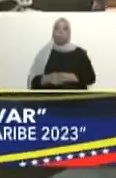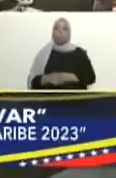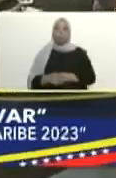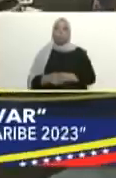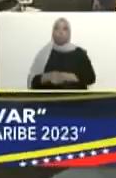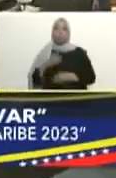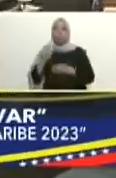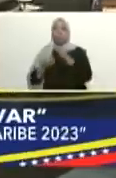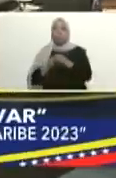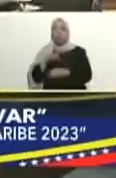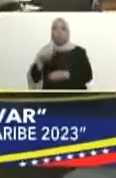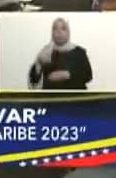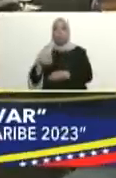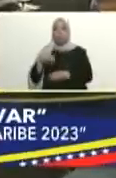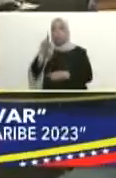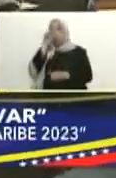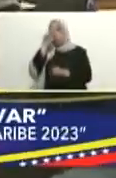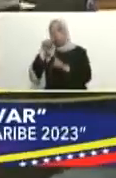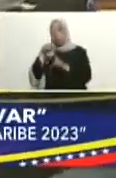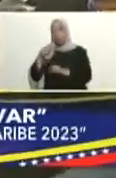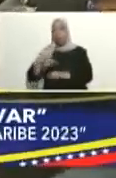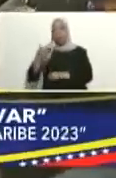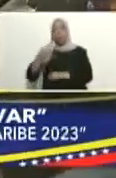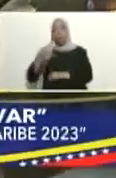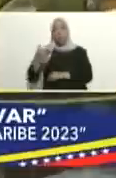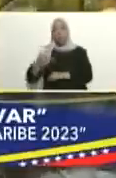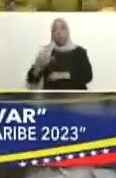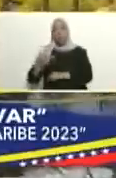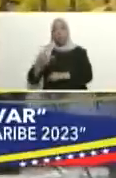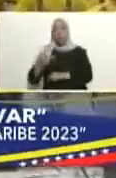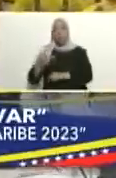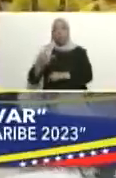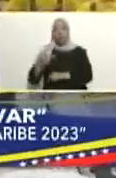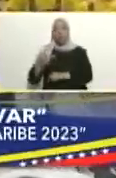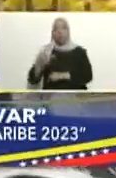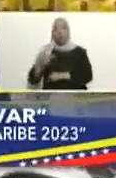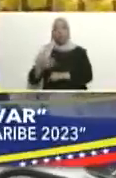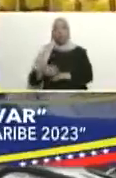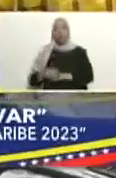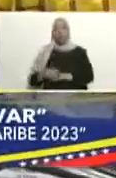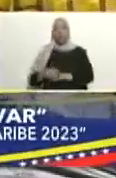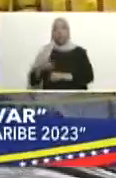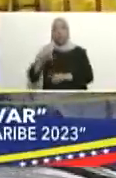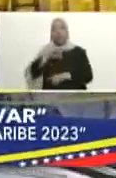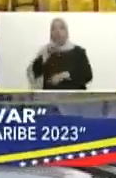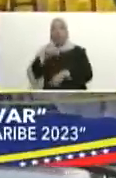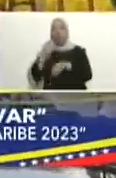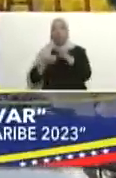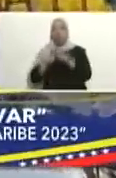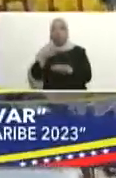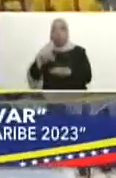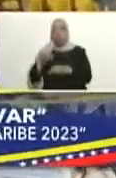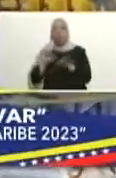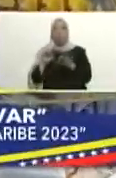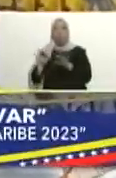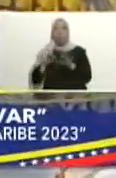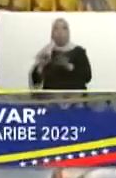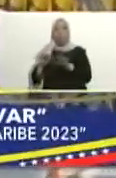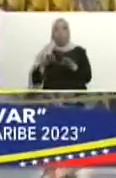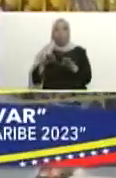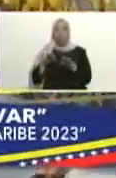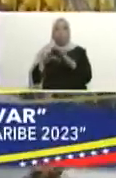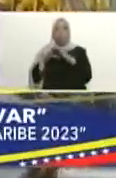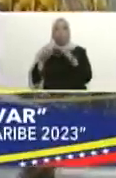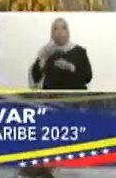uno de los objetivos más importantes en la forja y en la preparación de